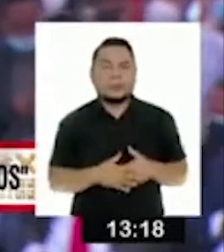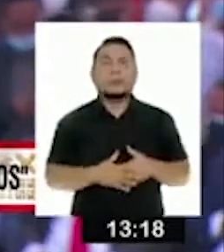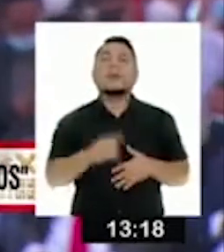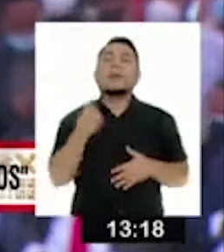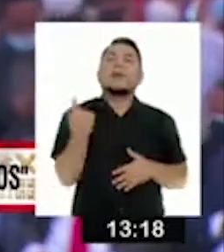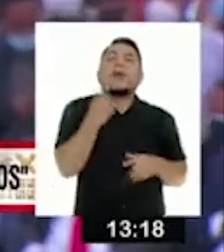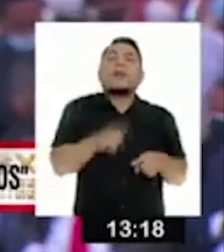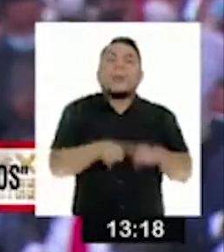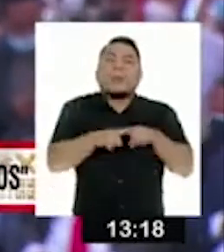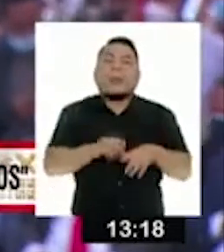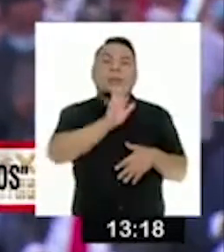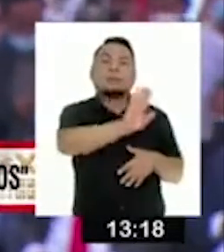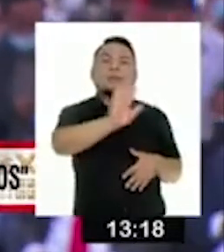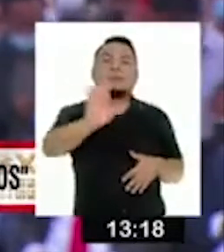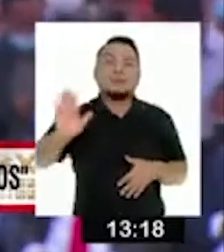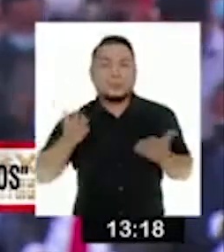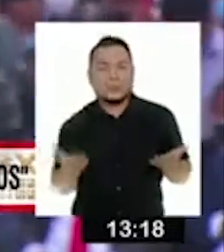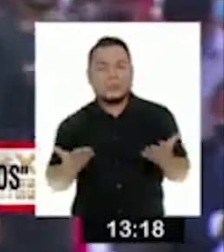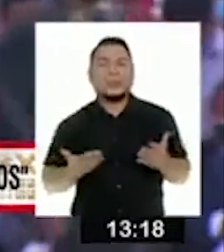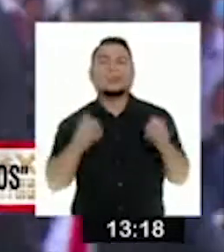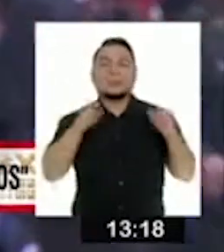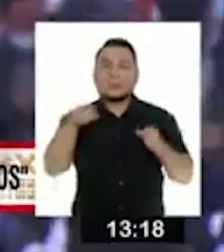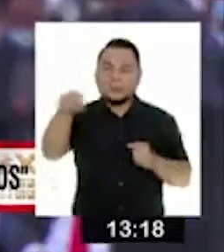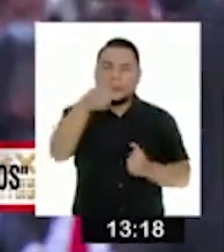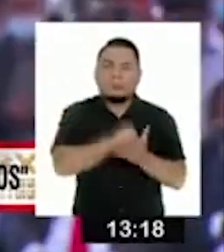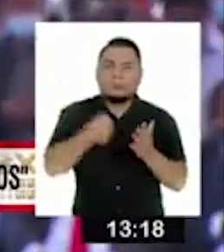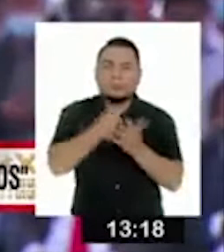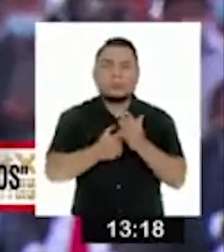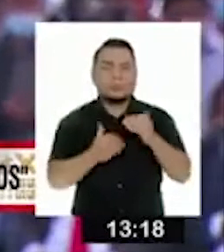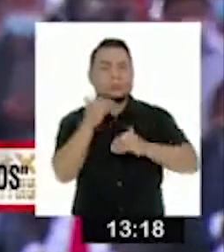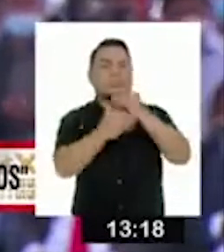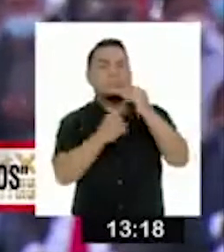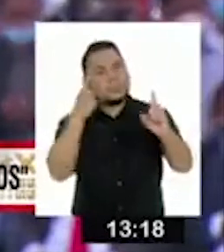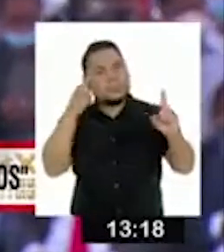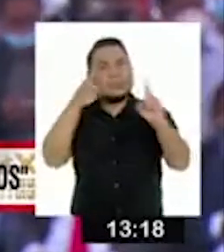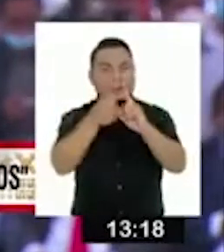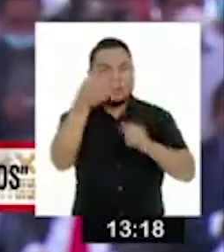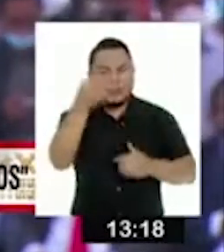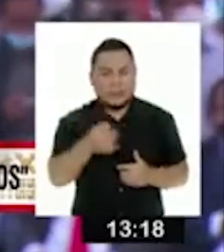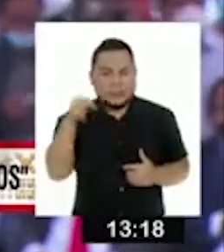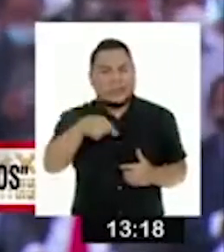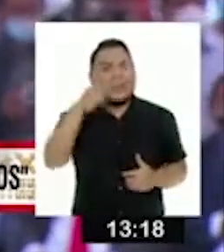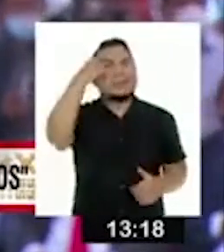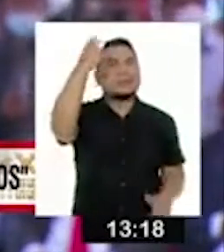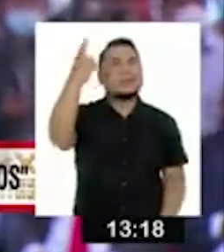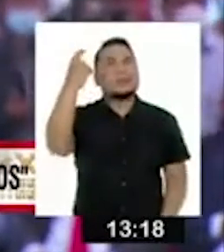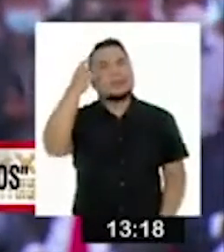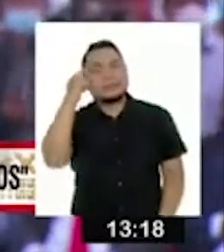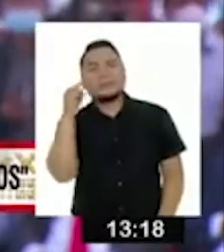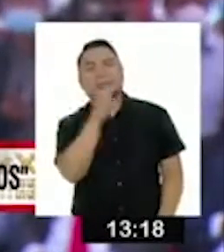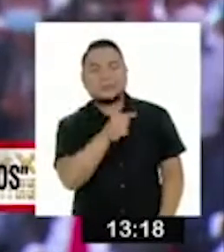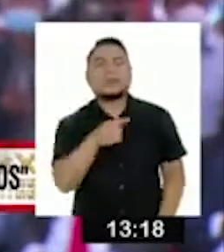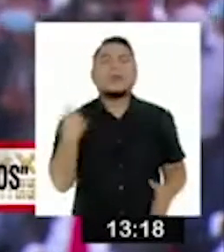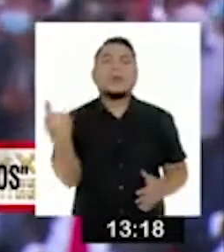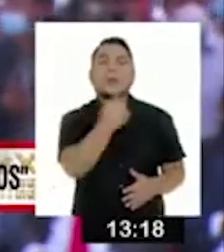Solo depende de nosotros el construir la realidad de ese sueño para